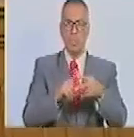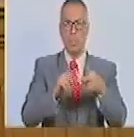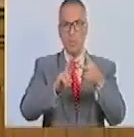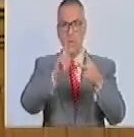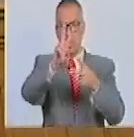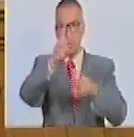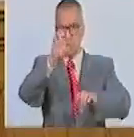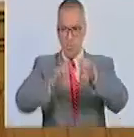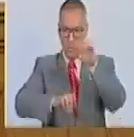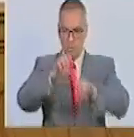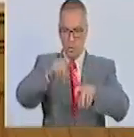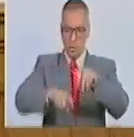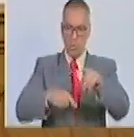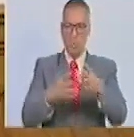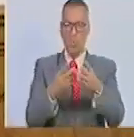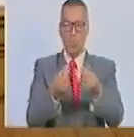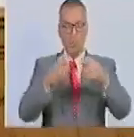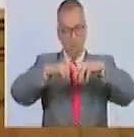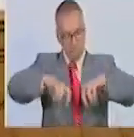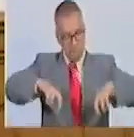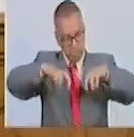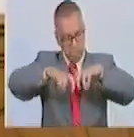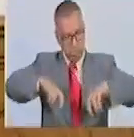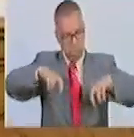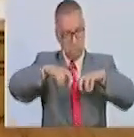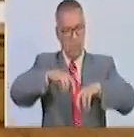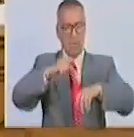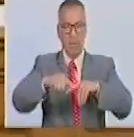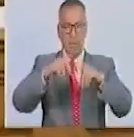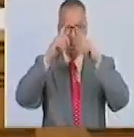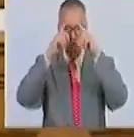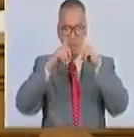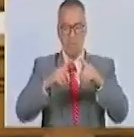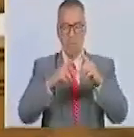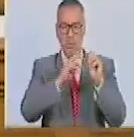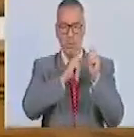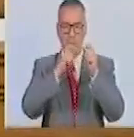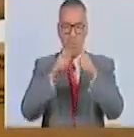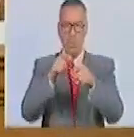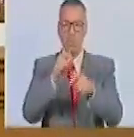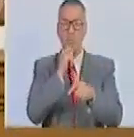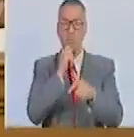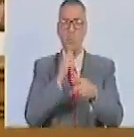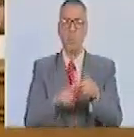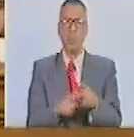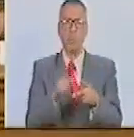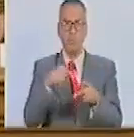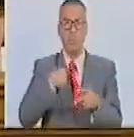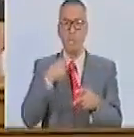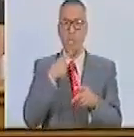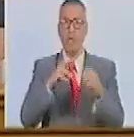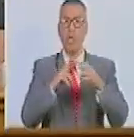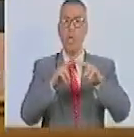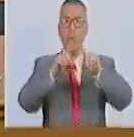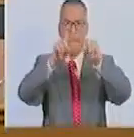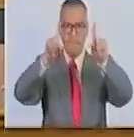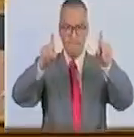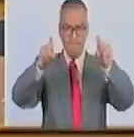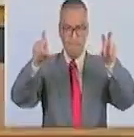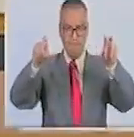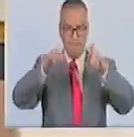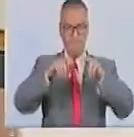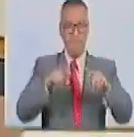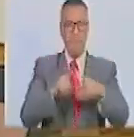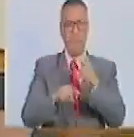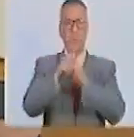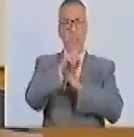segunda revisión mucho más intensa para determinar de ellos, aquí quiero abrir otro paréntesis,